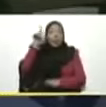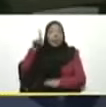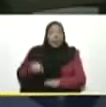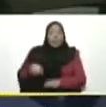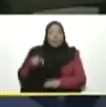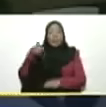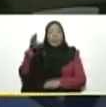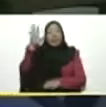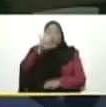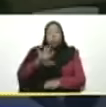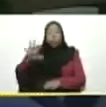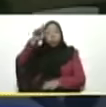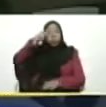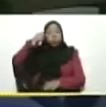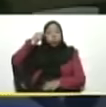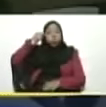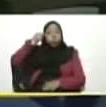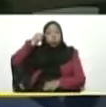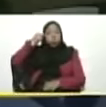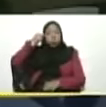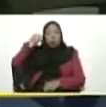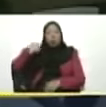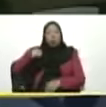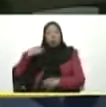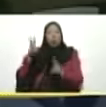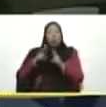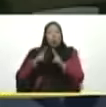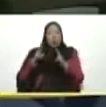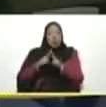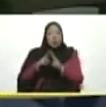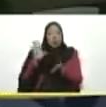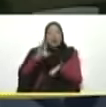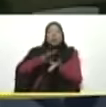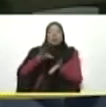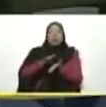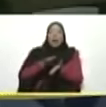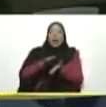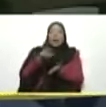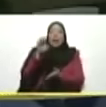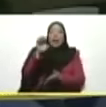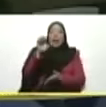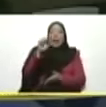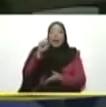Yo tengo la fortuna de conocer bien a Estambul,